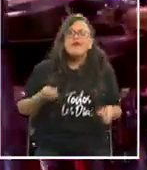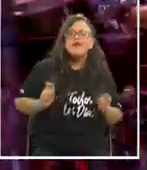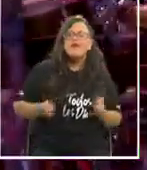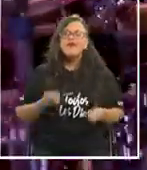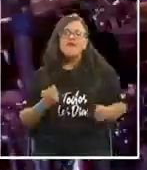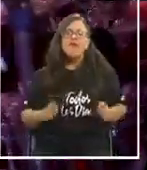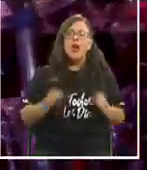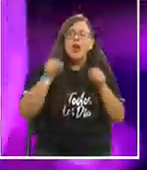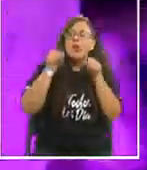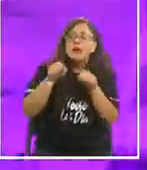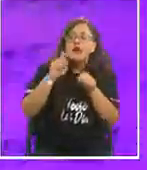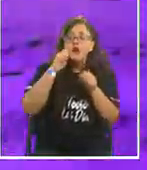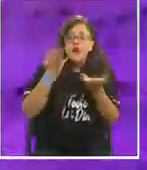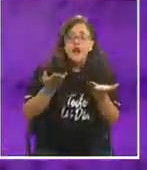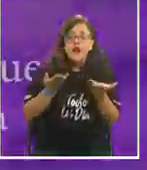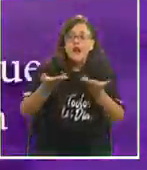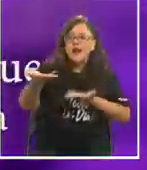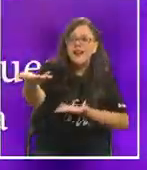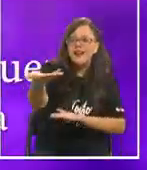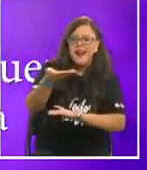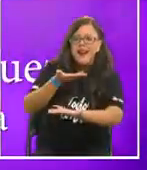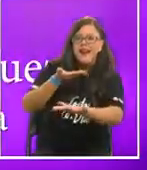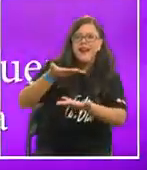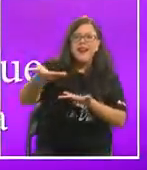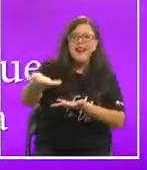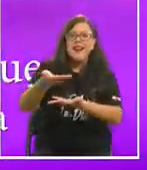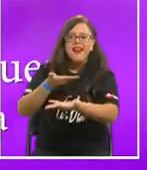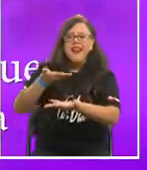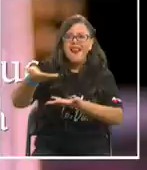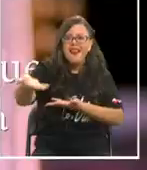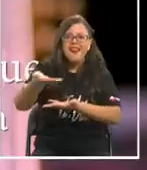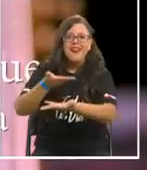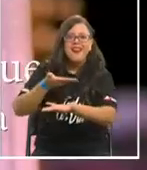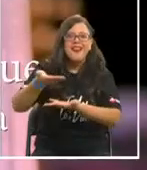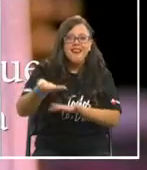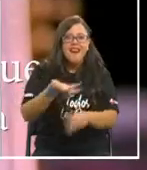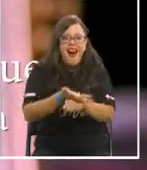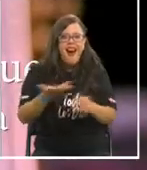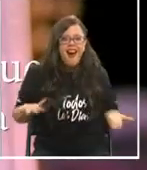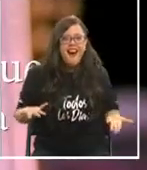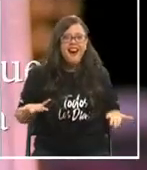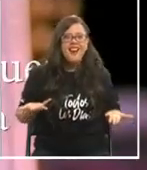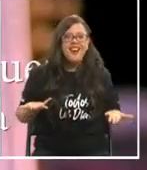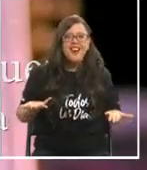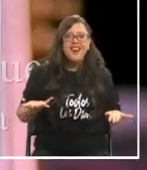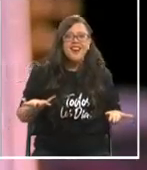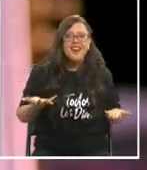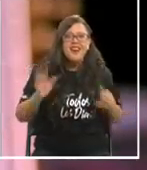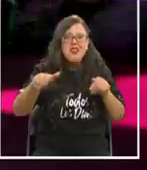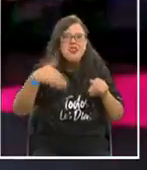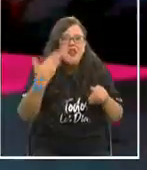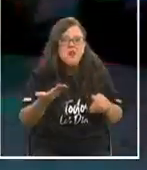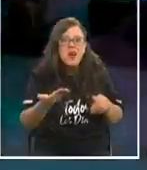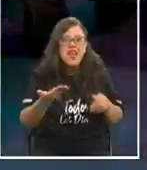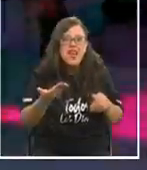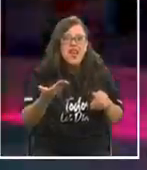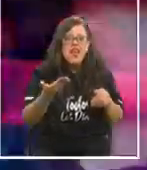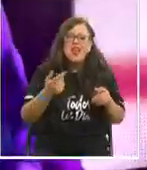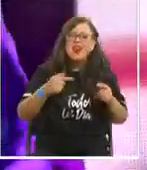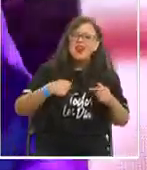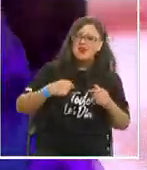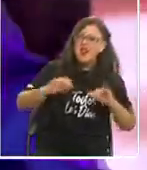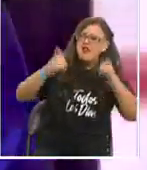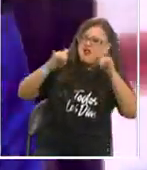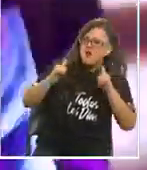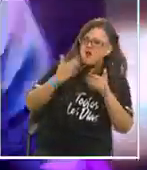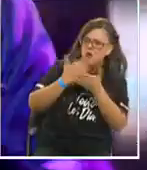Y es una cosa de dar y recibir. Se produce una retroalimentación. Después tú disfrutas cómo baila el gallo